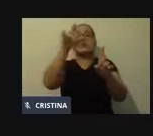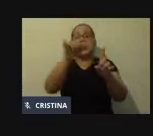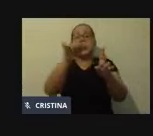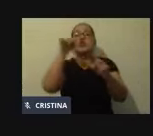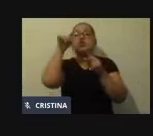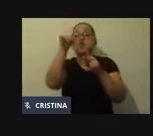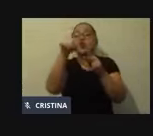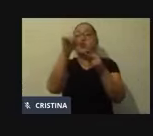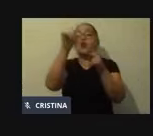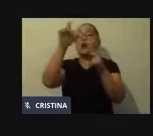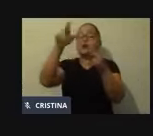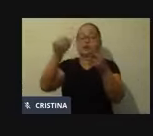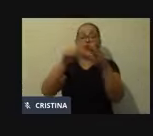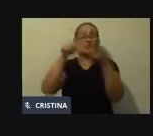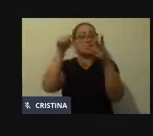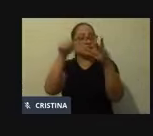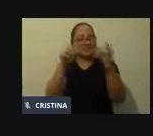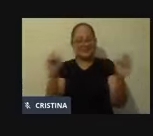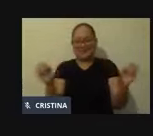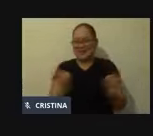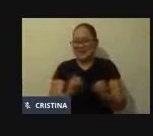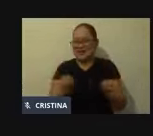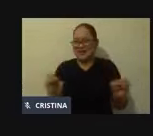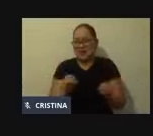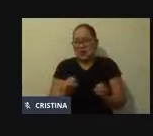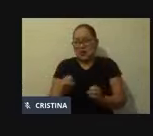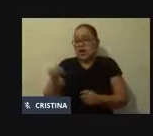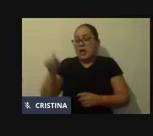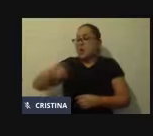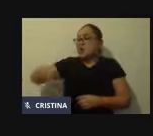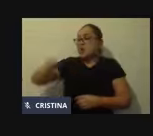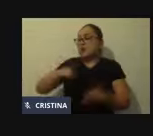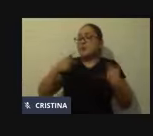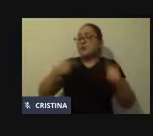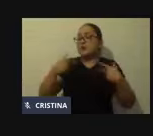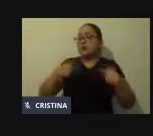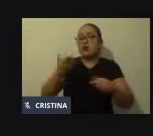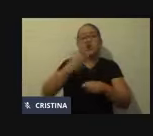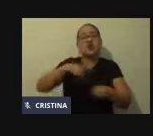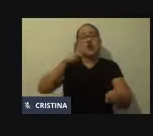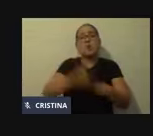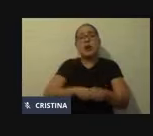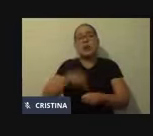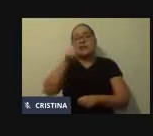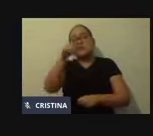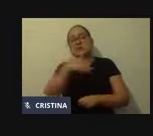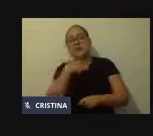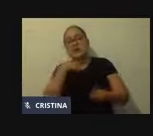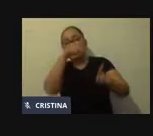un riesgo que al final viene del instinto natural de las personas, que es preservar la vida.